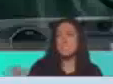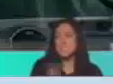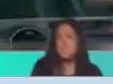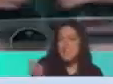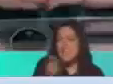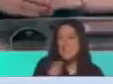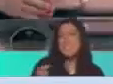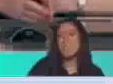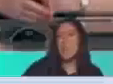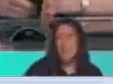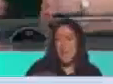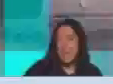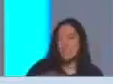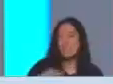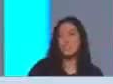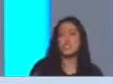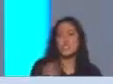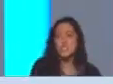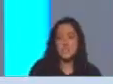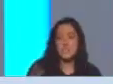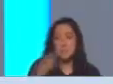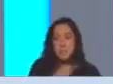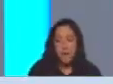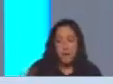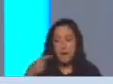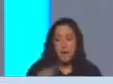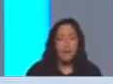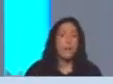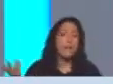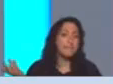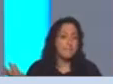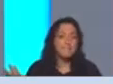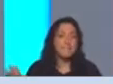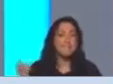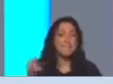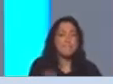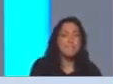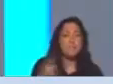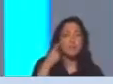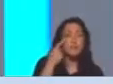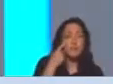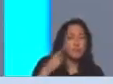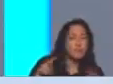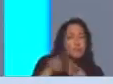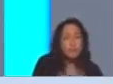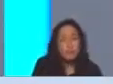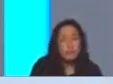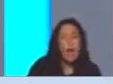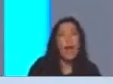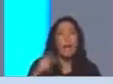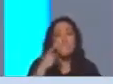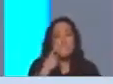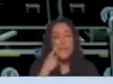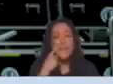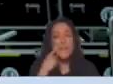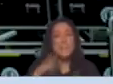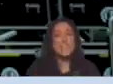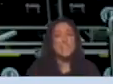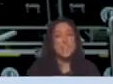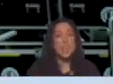o años y esta revisión de diseño que está en marcha Está tratando de detectar Qué